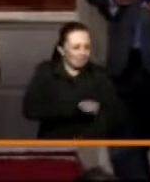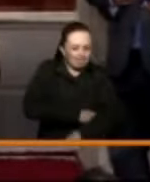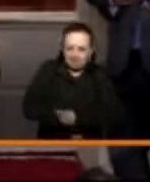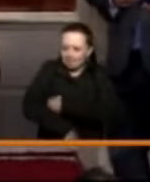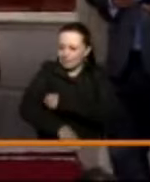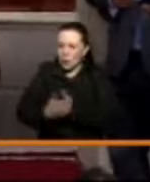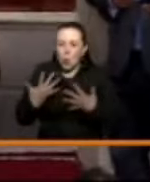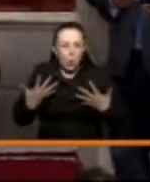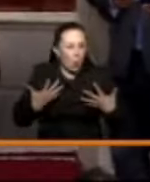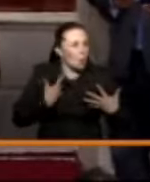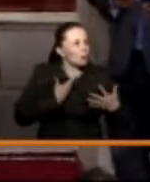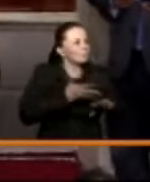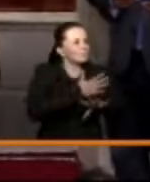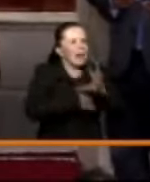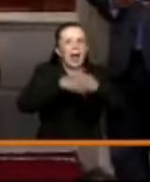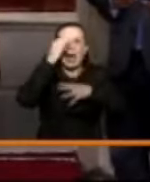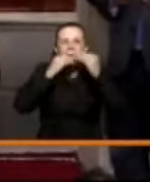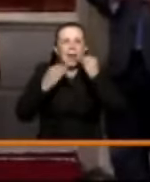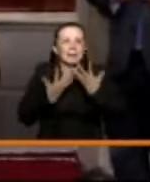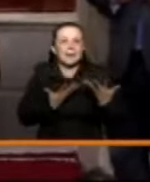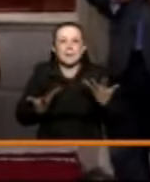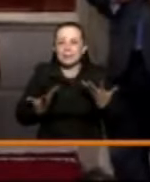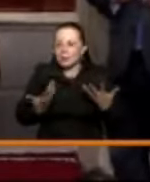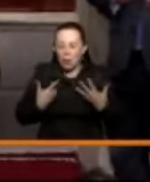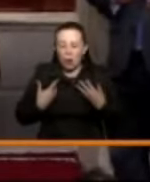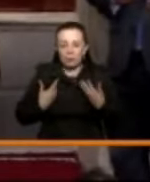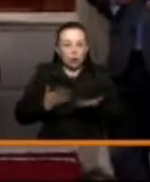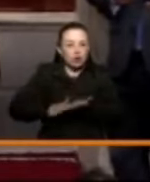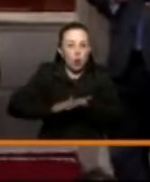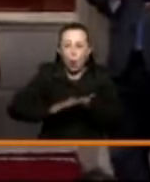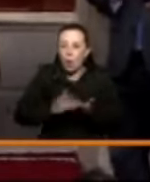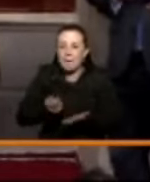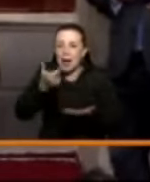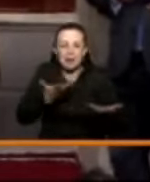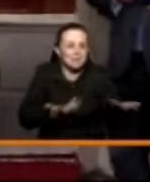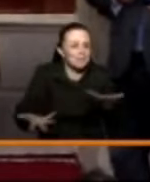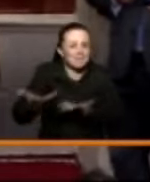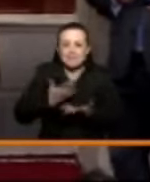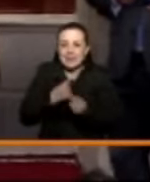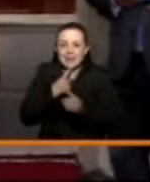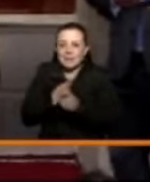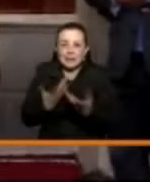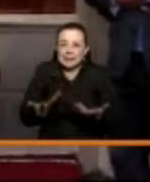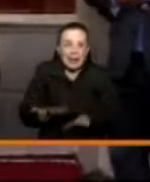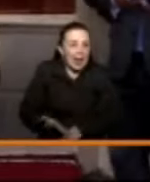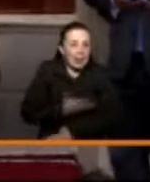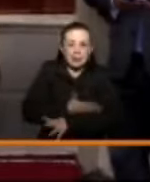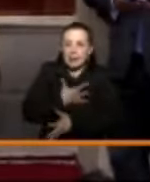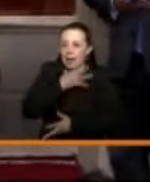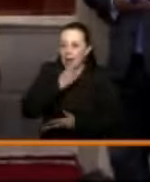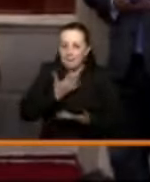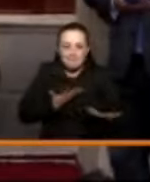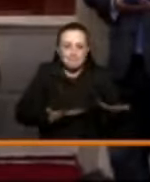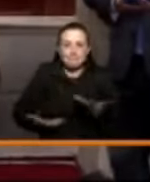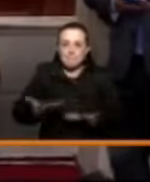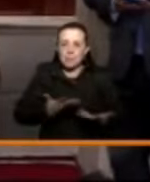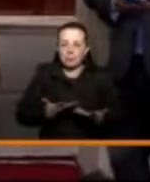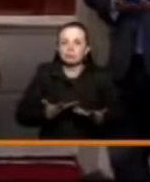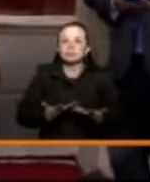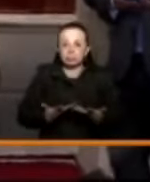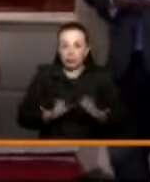libretos ni soluciones mágicas. Por ello, En este día quiero